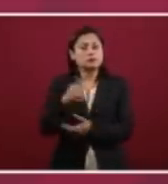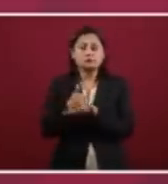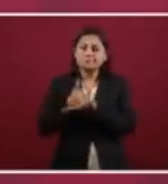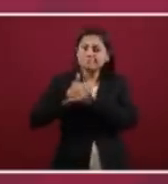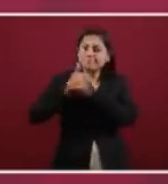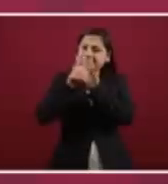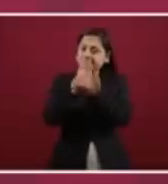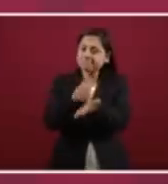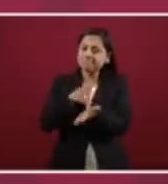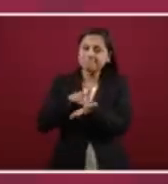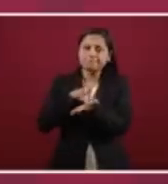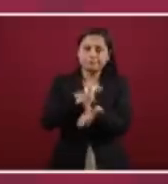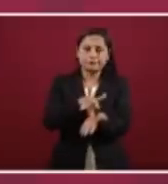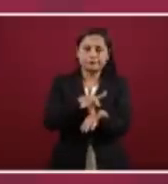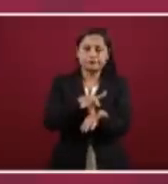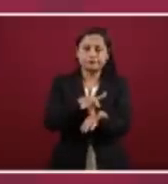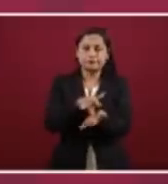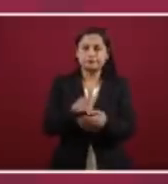si